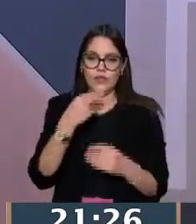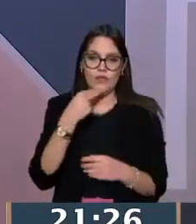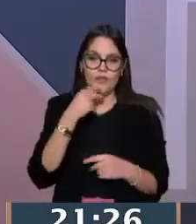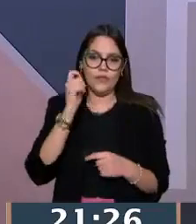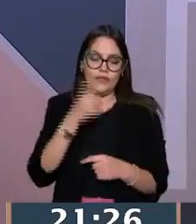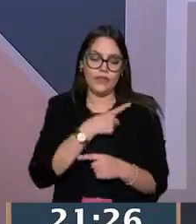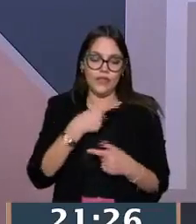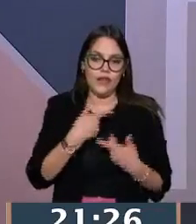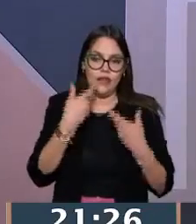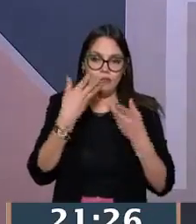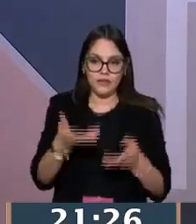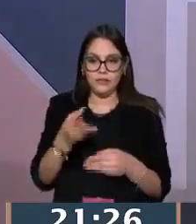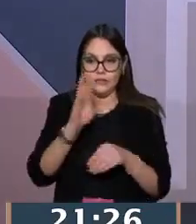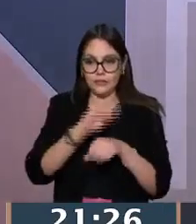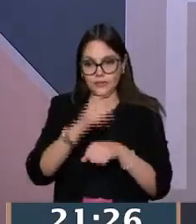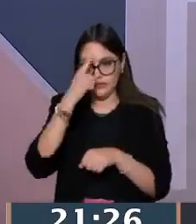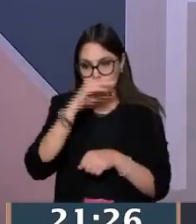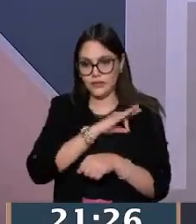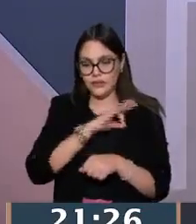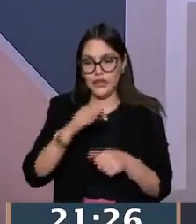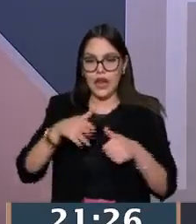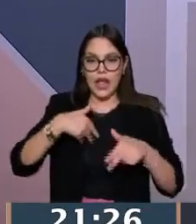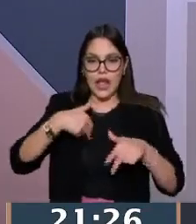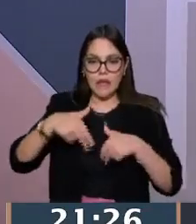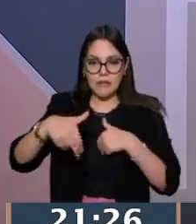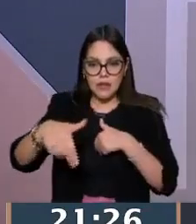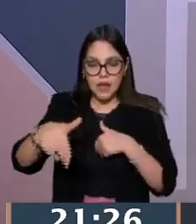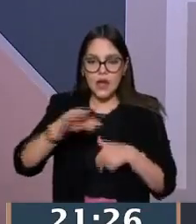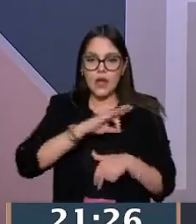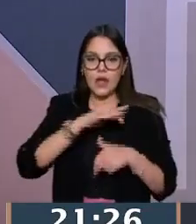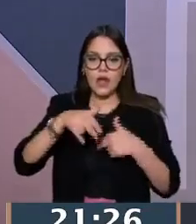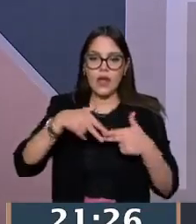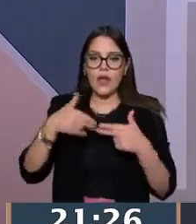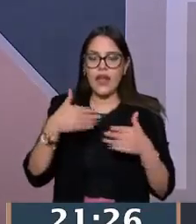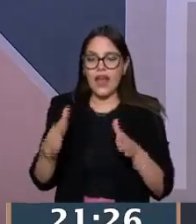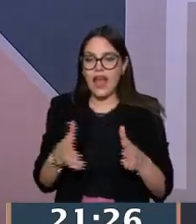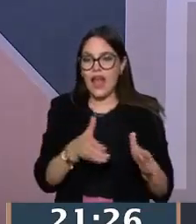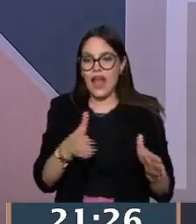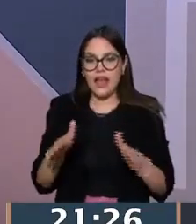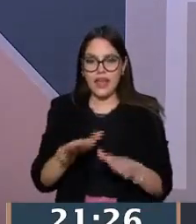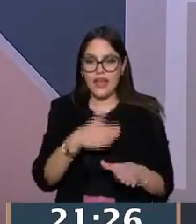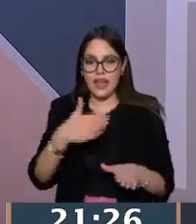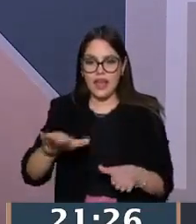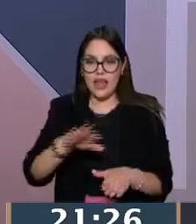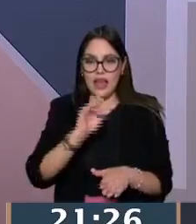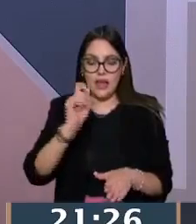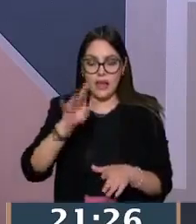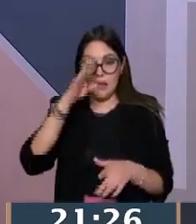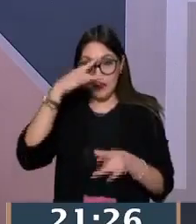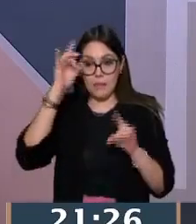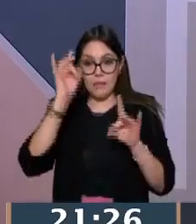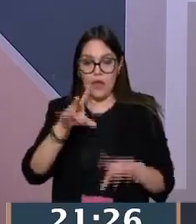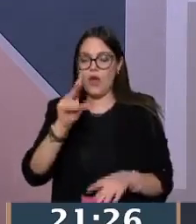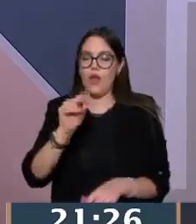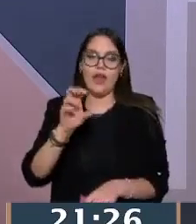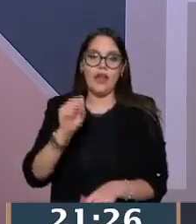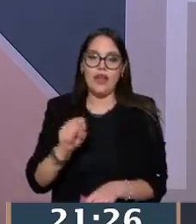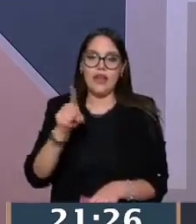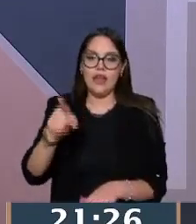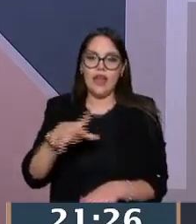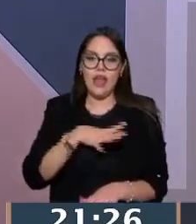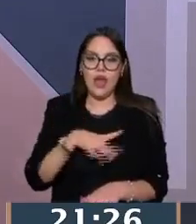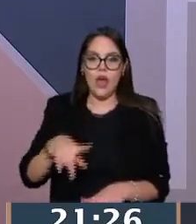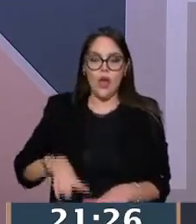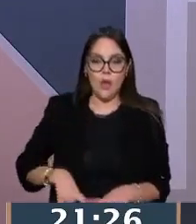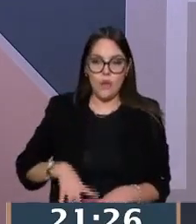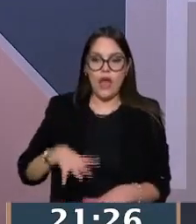pues permitir que tengan hasta banquetas caminables, hasta carreteras. Entonces, no es magia, es un Estado que tiene